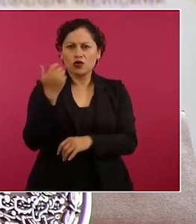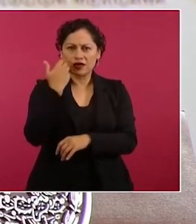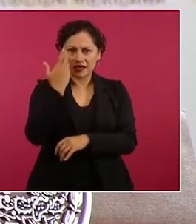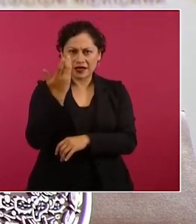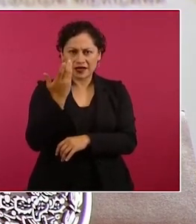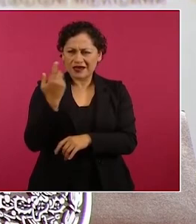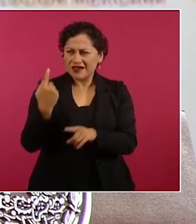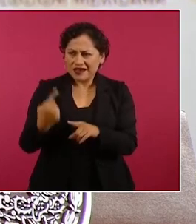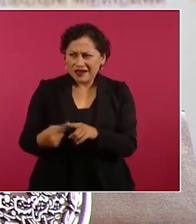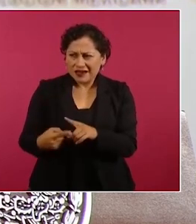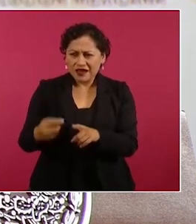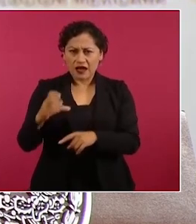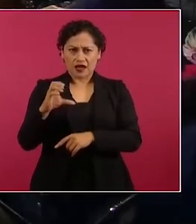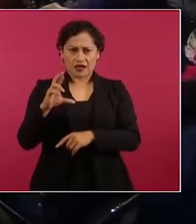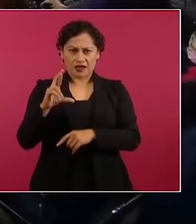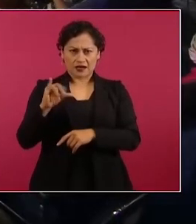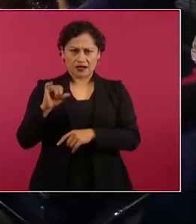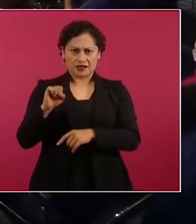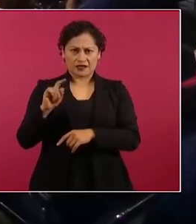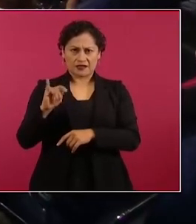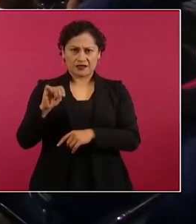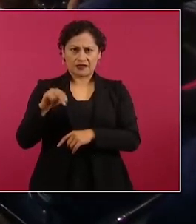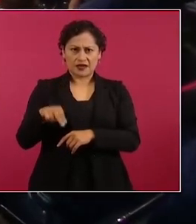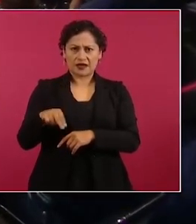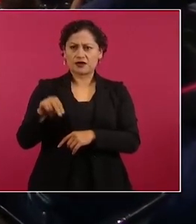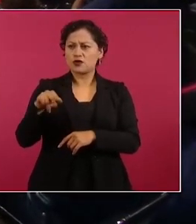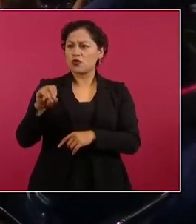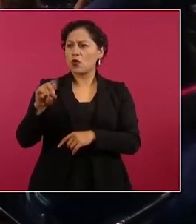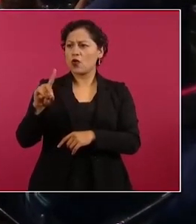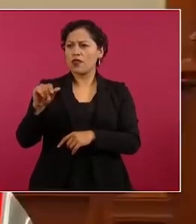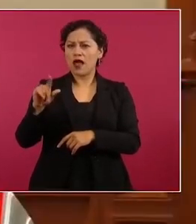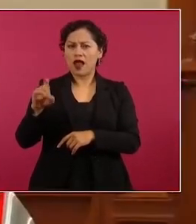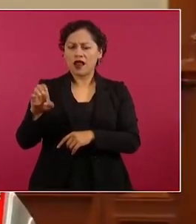Cristian Nodal.